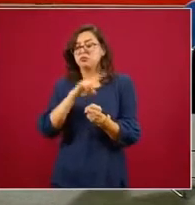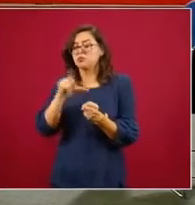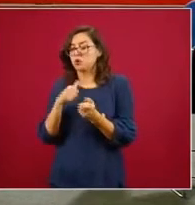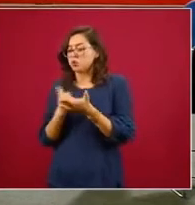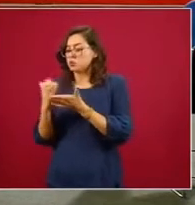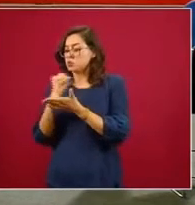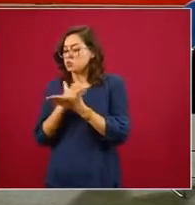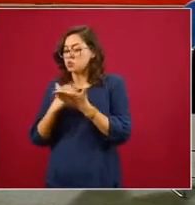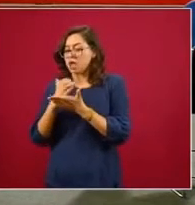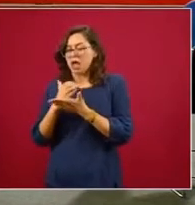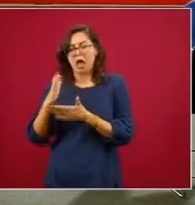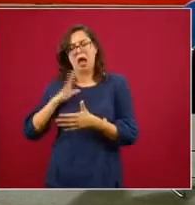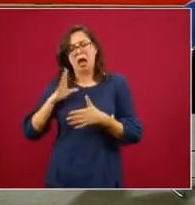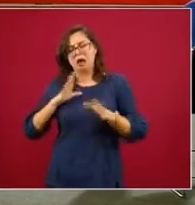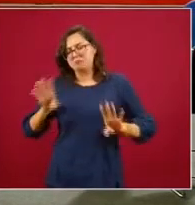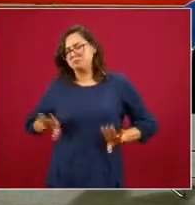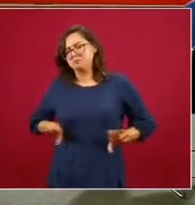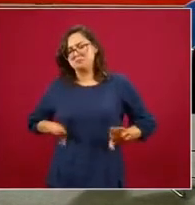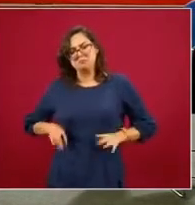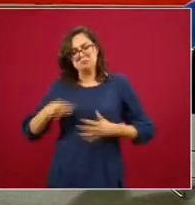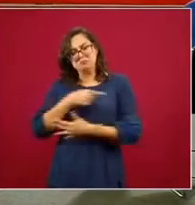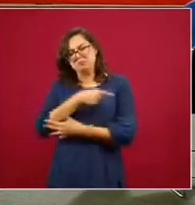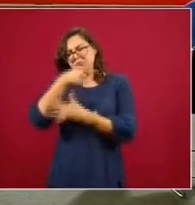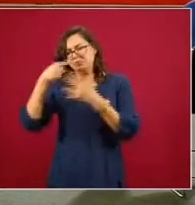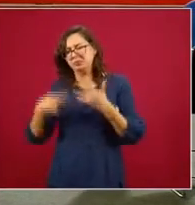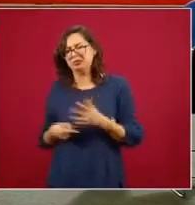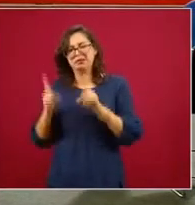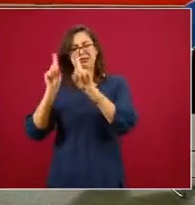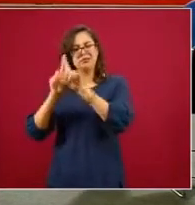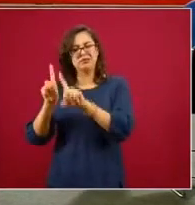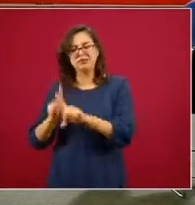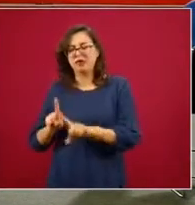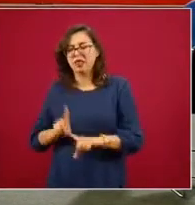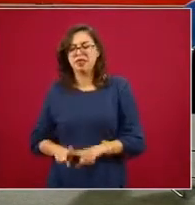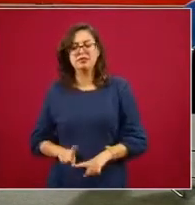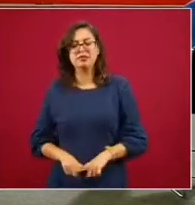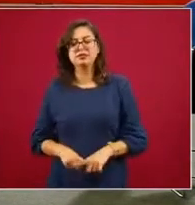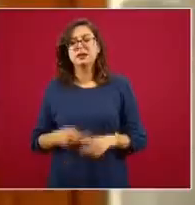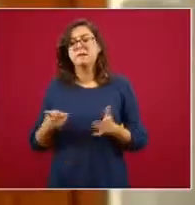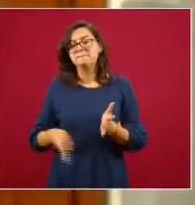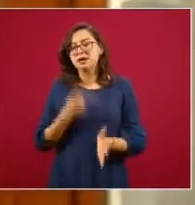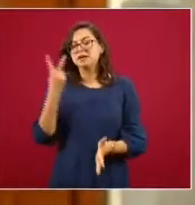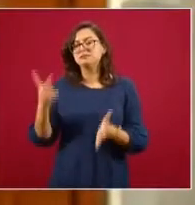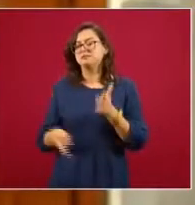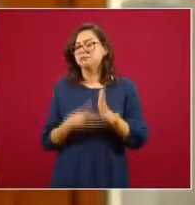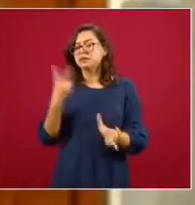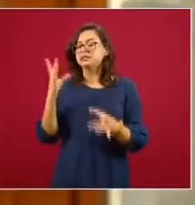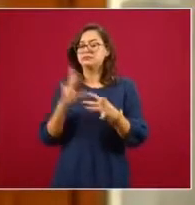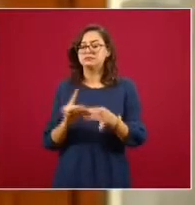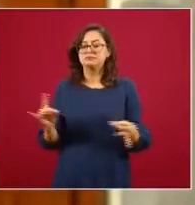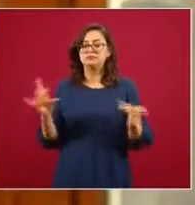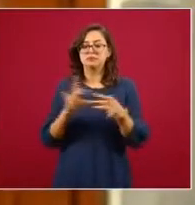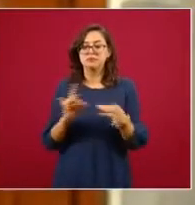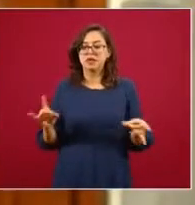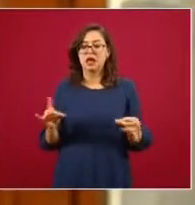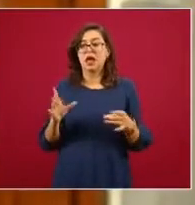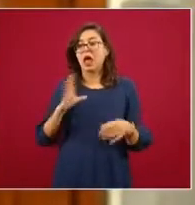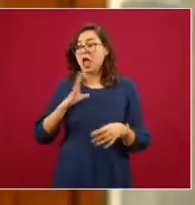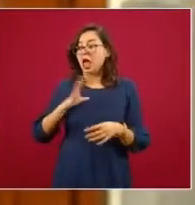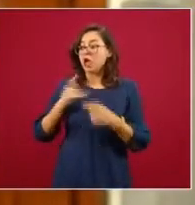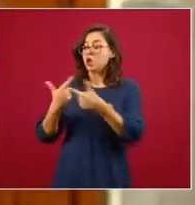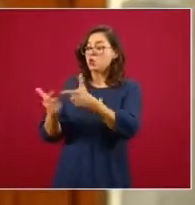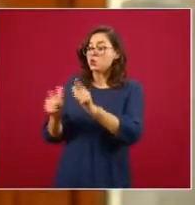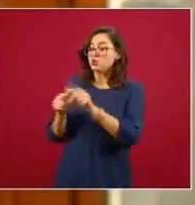otra serie de determinantes. Hemos mencionado en muchas ocasiones precisamente los grupos